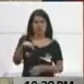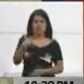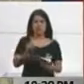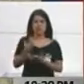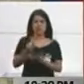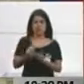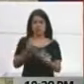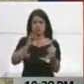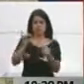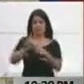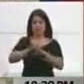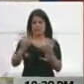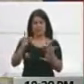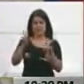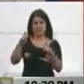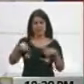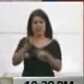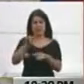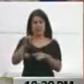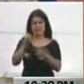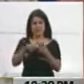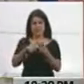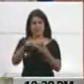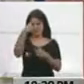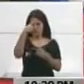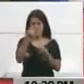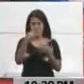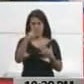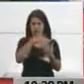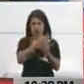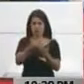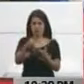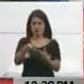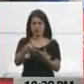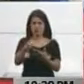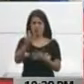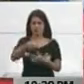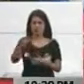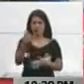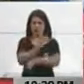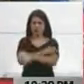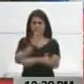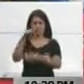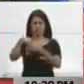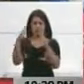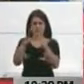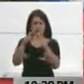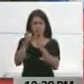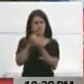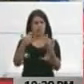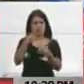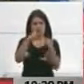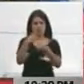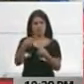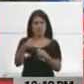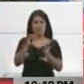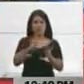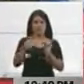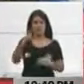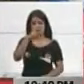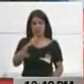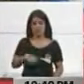es el SAN, esto es Guerra y Millán. ¿Saben cuántos años tenía, señora opositora que está en su casa? ¿Cuántos años tenían esos niños? 17 años